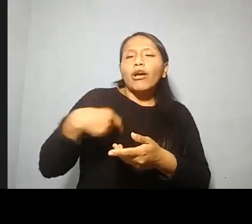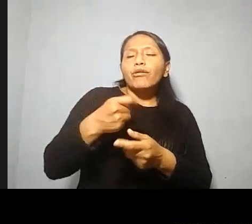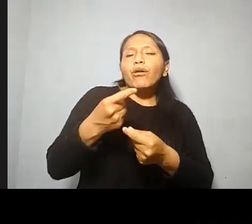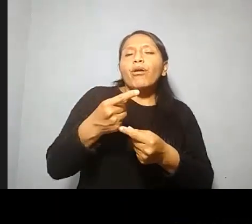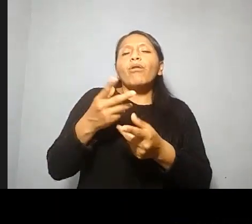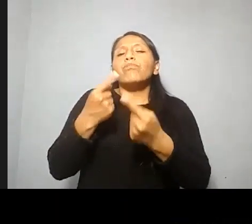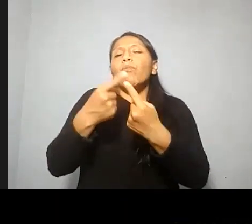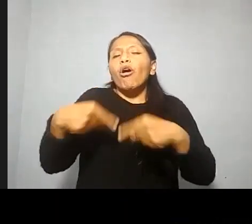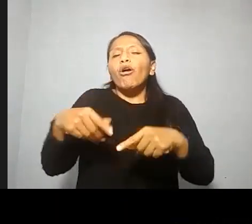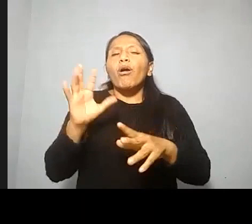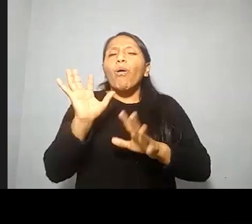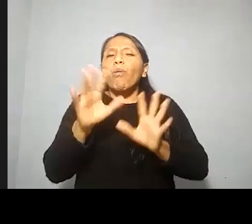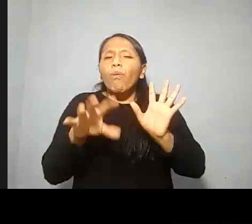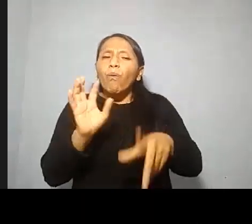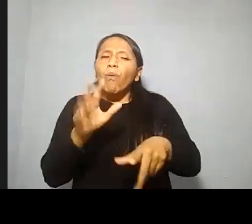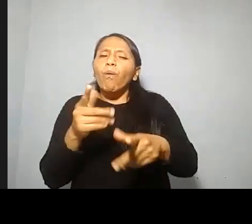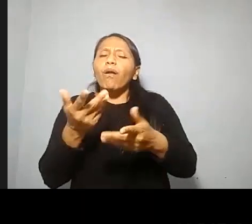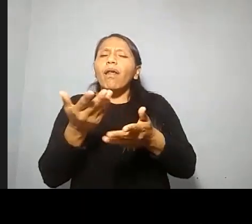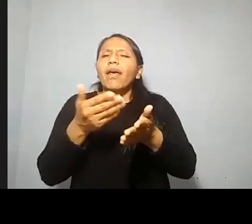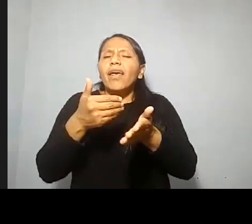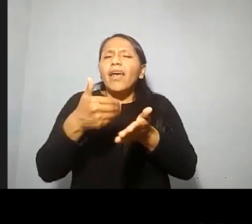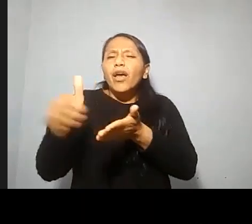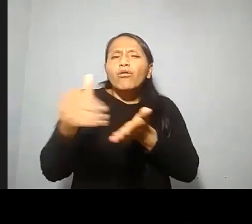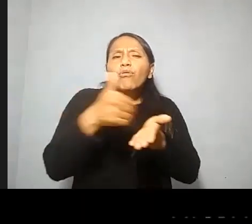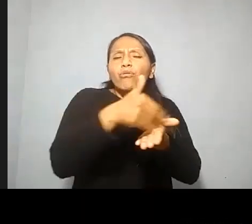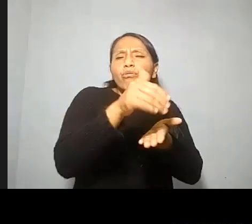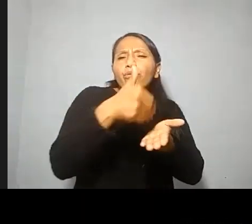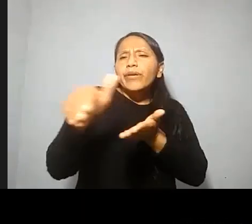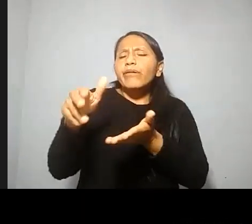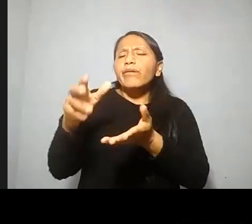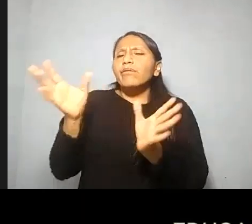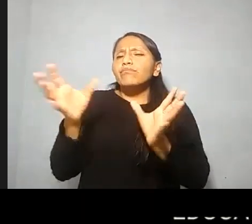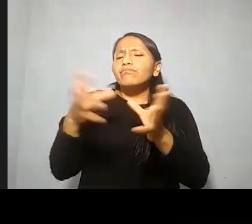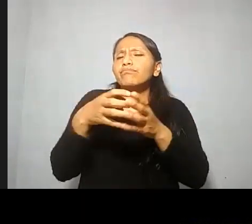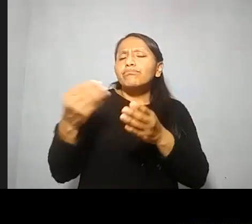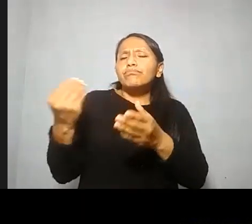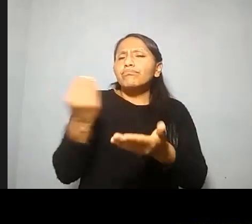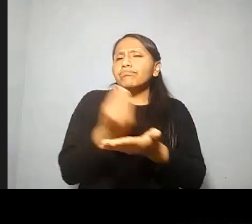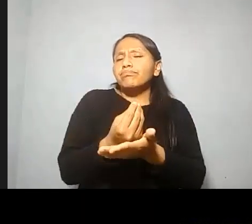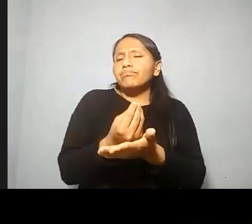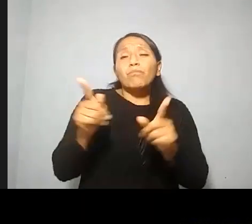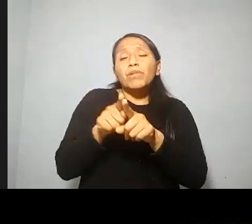burlas y excluido del mercado laboral como en el modelo anterior.